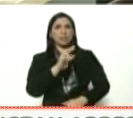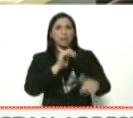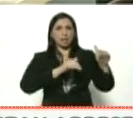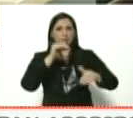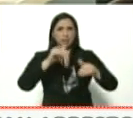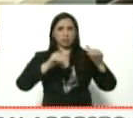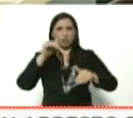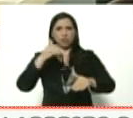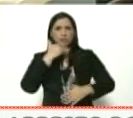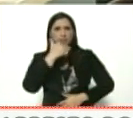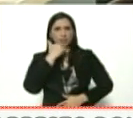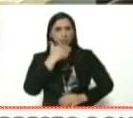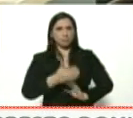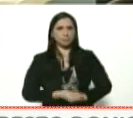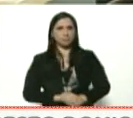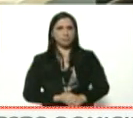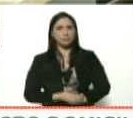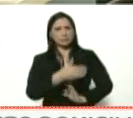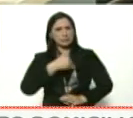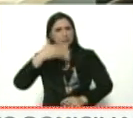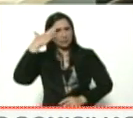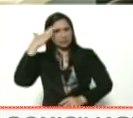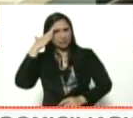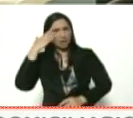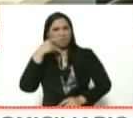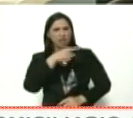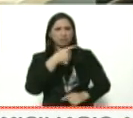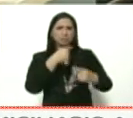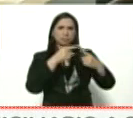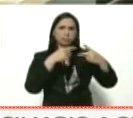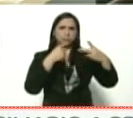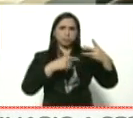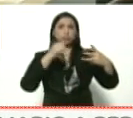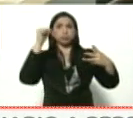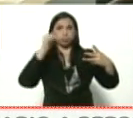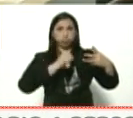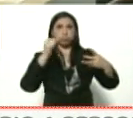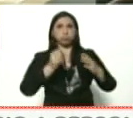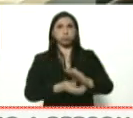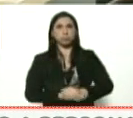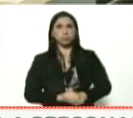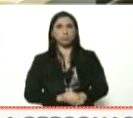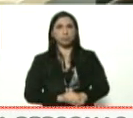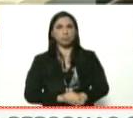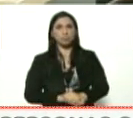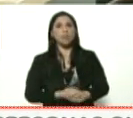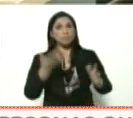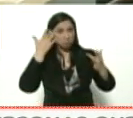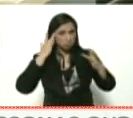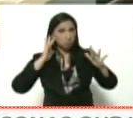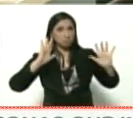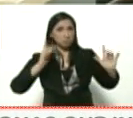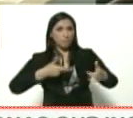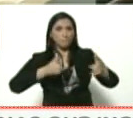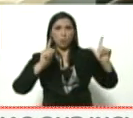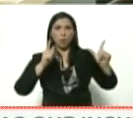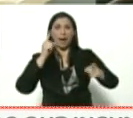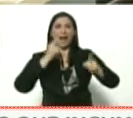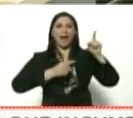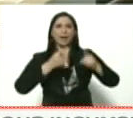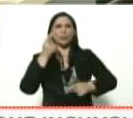parlamentarias. Quería saber, en estas circunstancias, si ve factible, posible, algún tipo